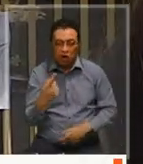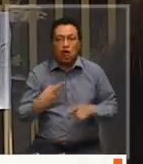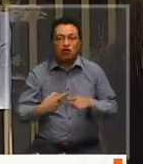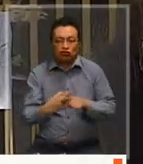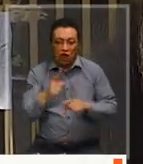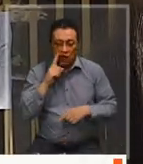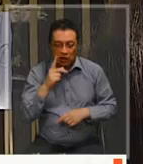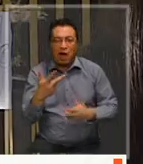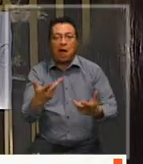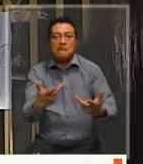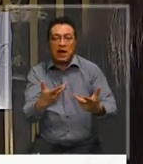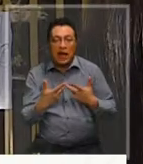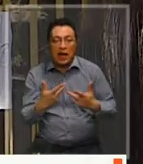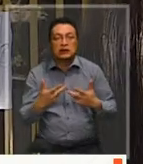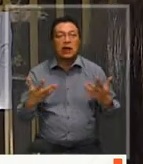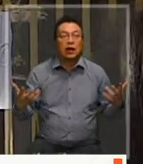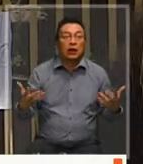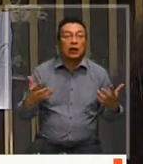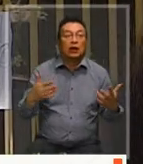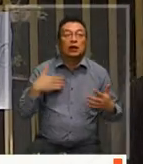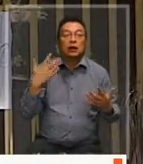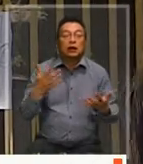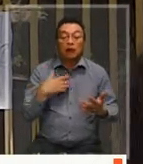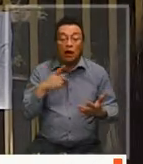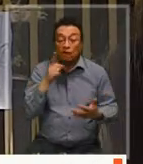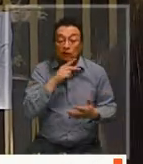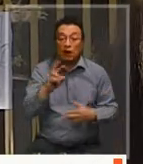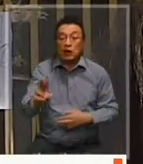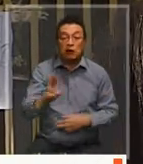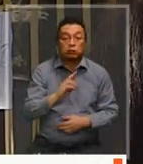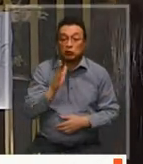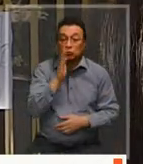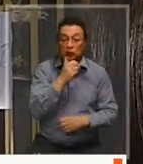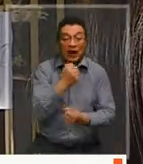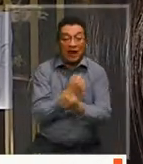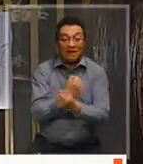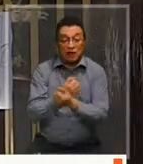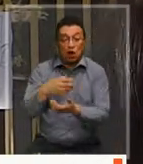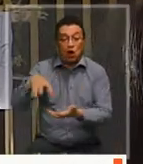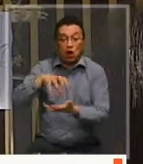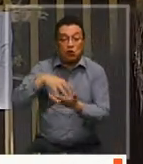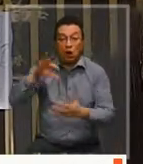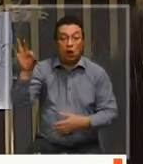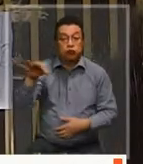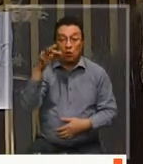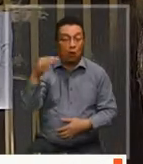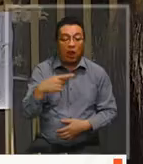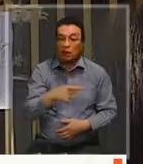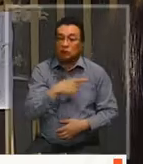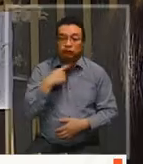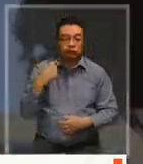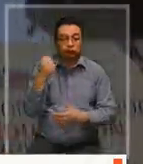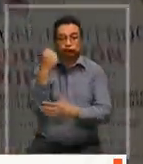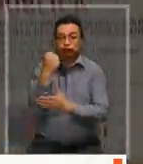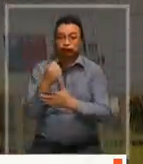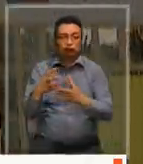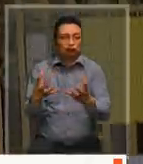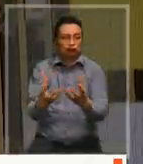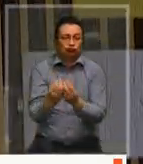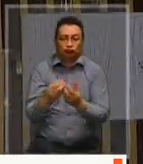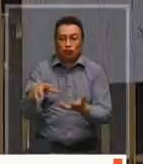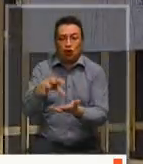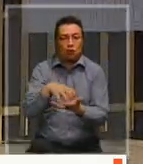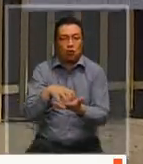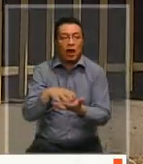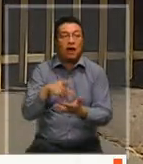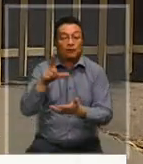cuchillas te amenazan y al fin y al cabo no tenemos respuesta carabineros en la comuna de puahuel no da abasto para toda la comuna el